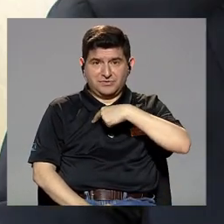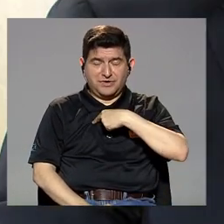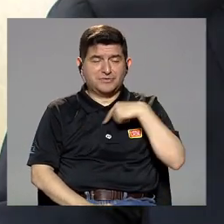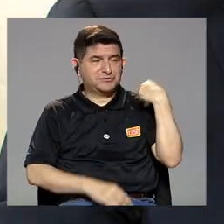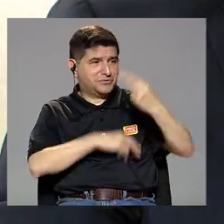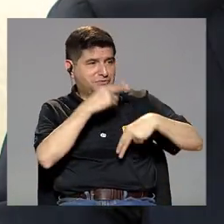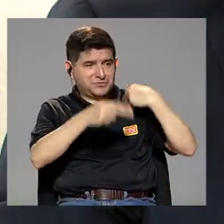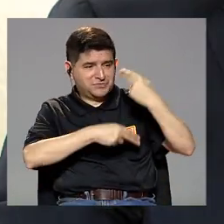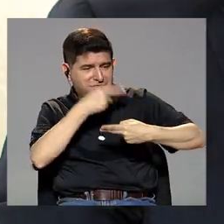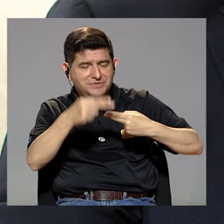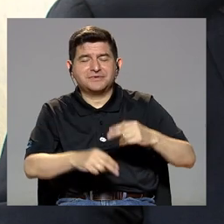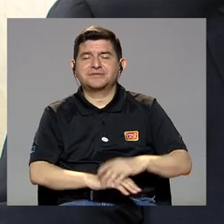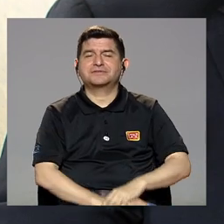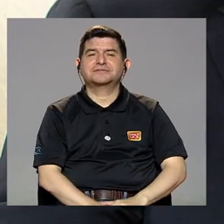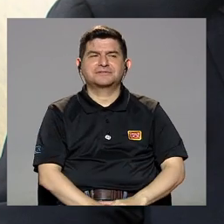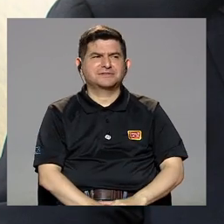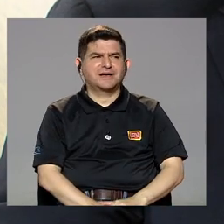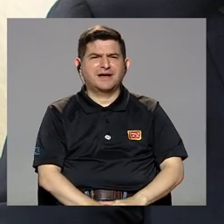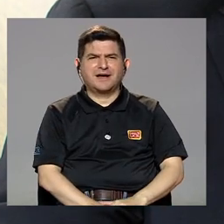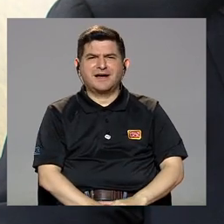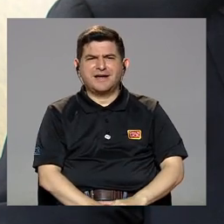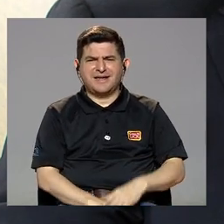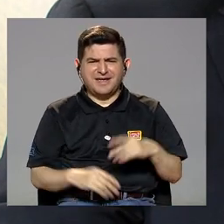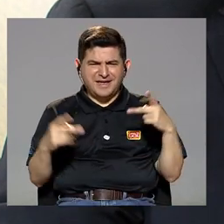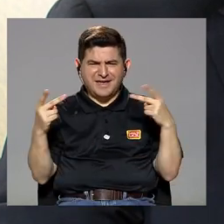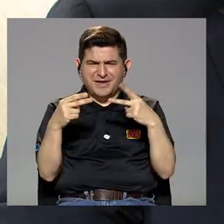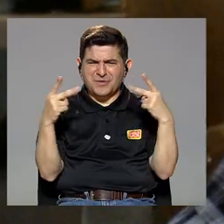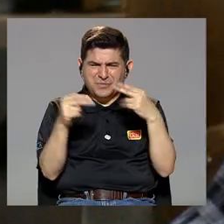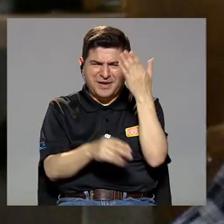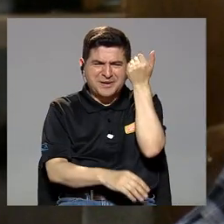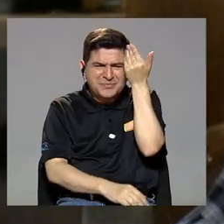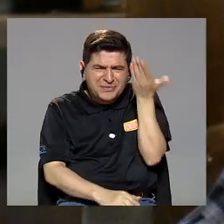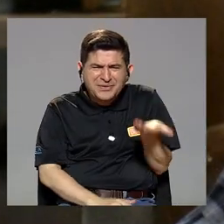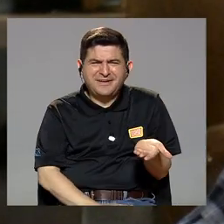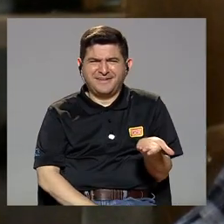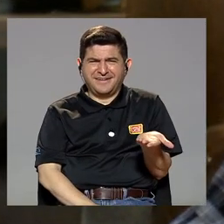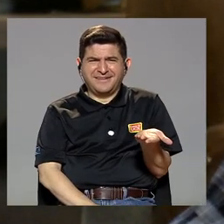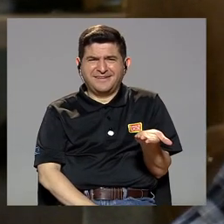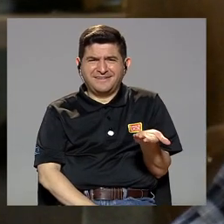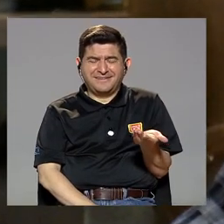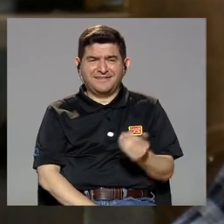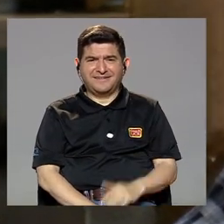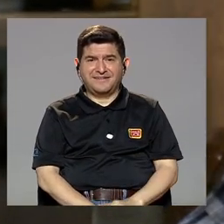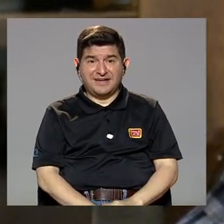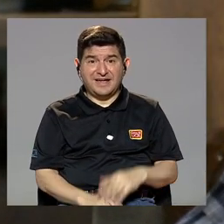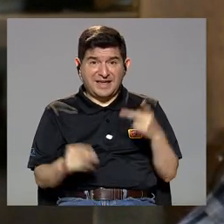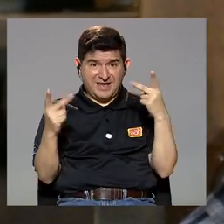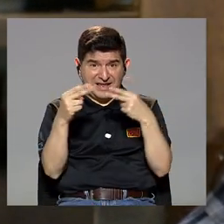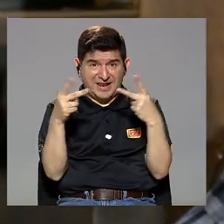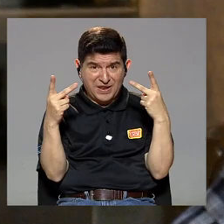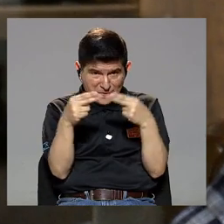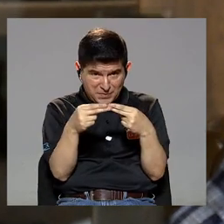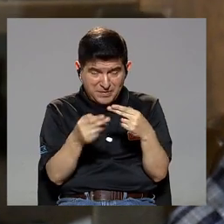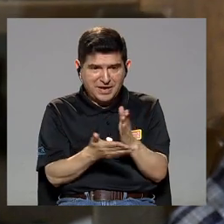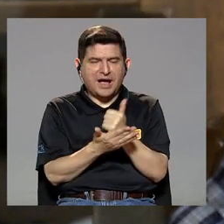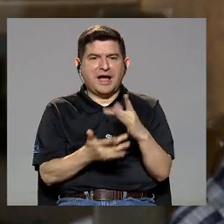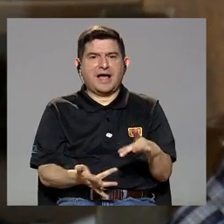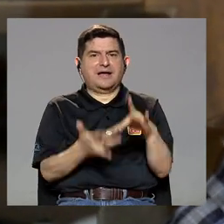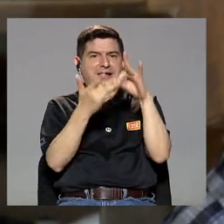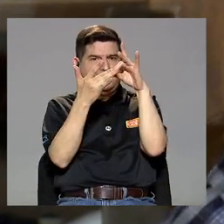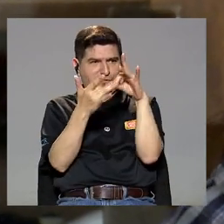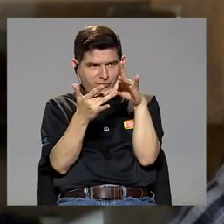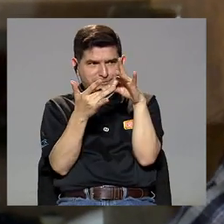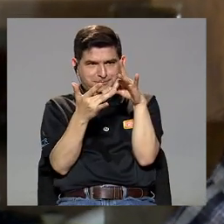por qué porque la hormiga bueno la hormiga tiene algo especial también